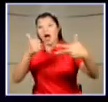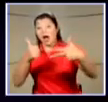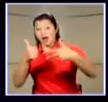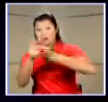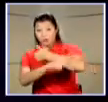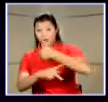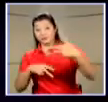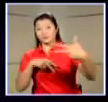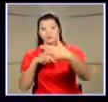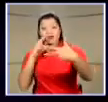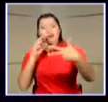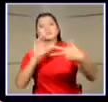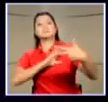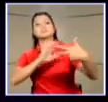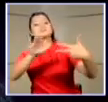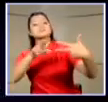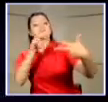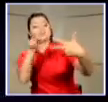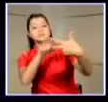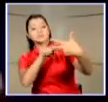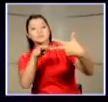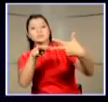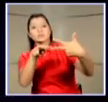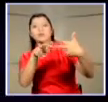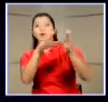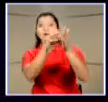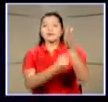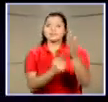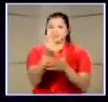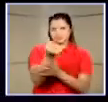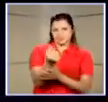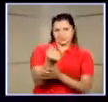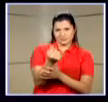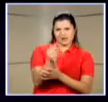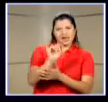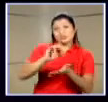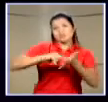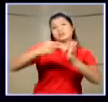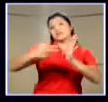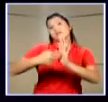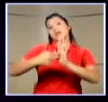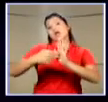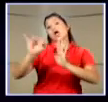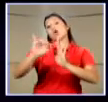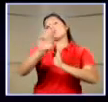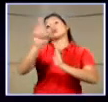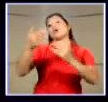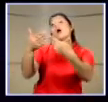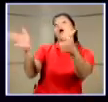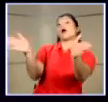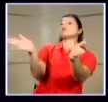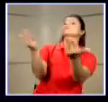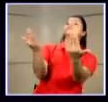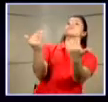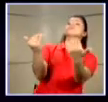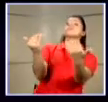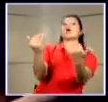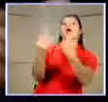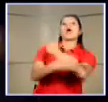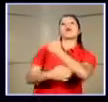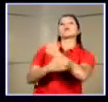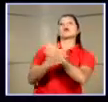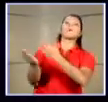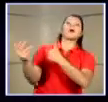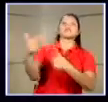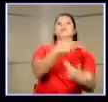es prácticamente una invitación de fronteras abiertas para que extranjeros en peor desventaja